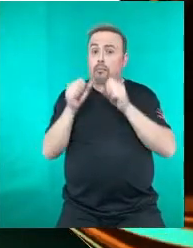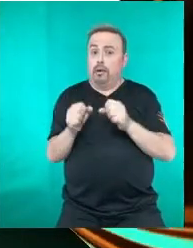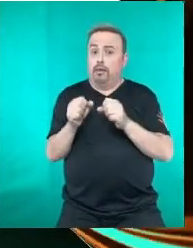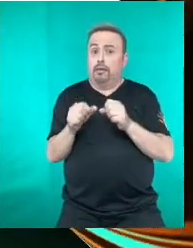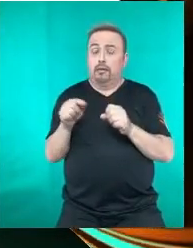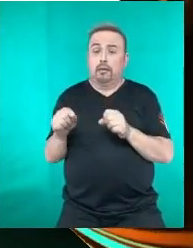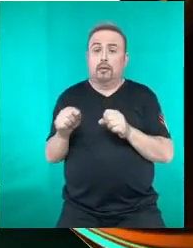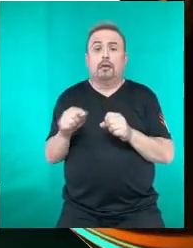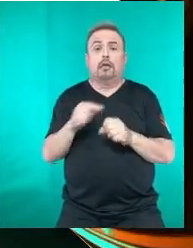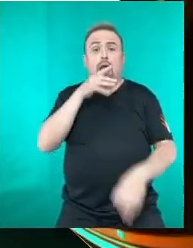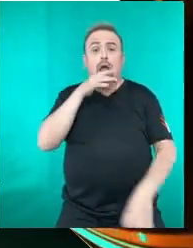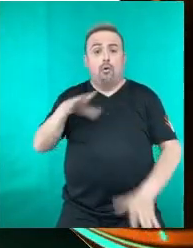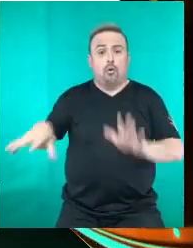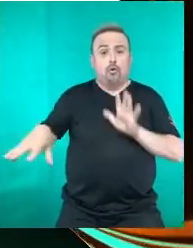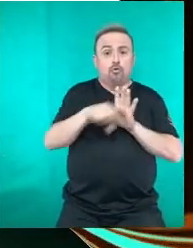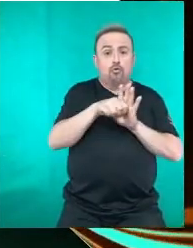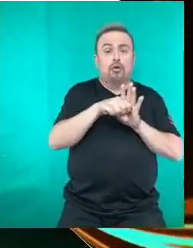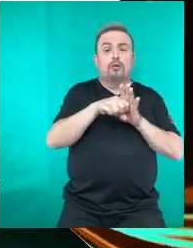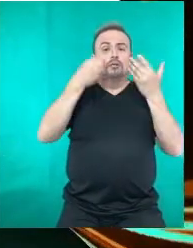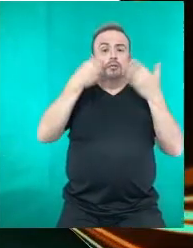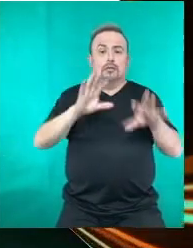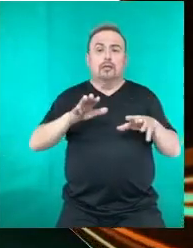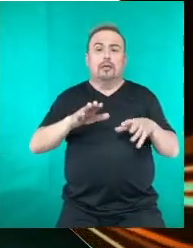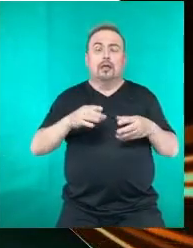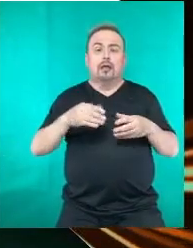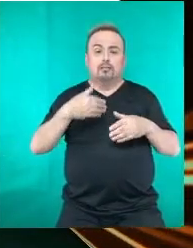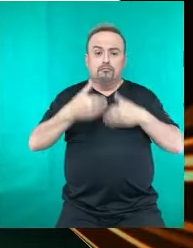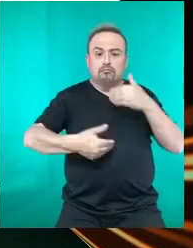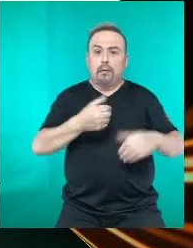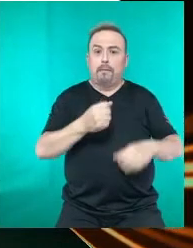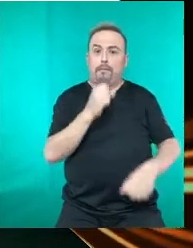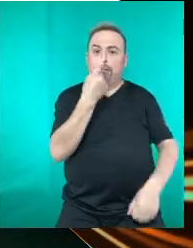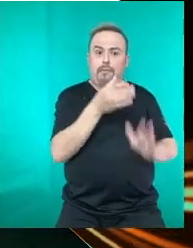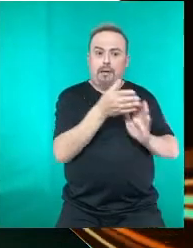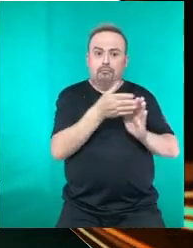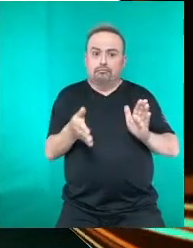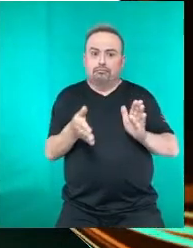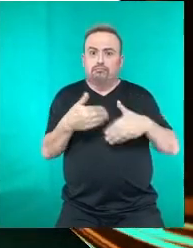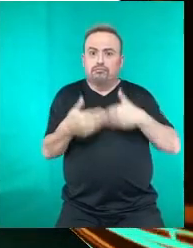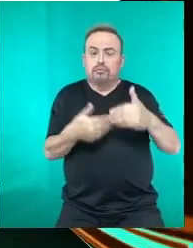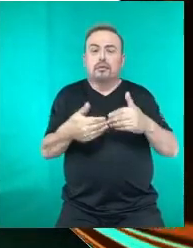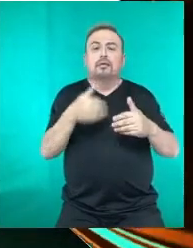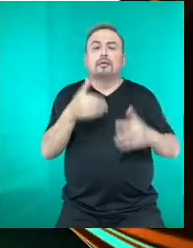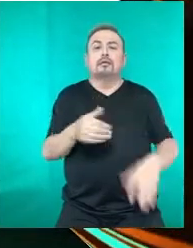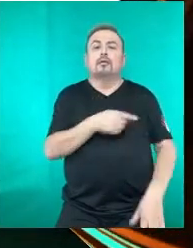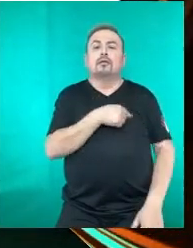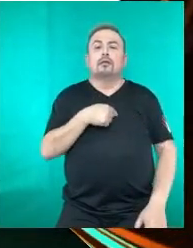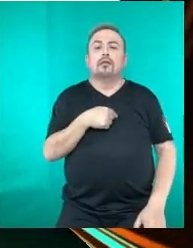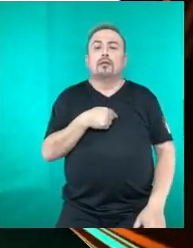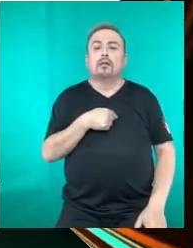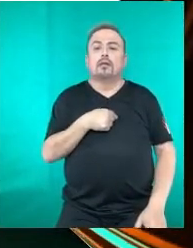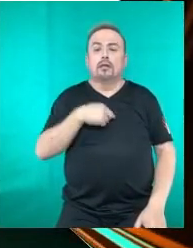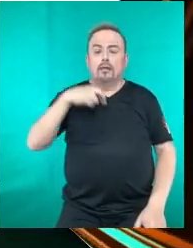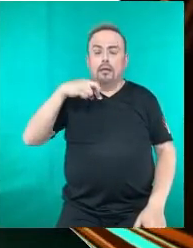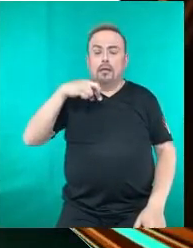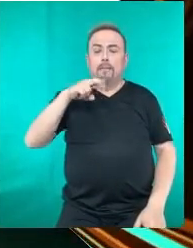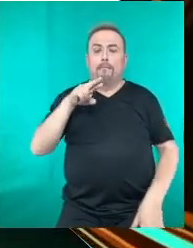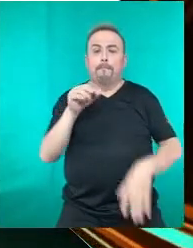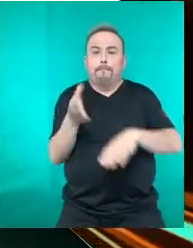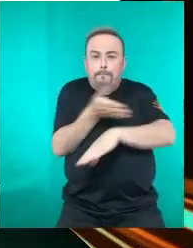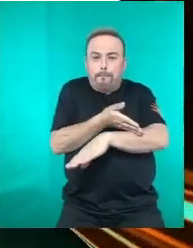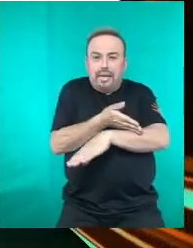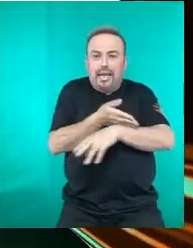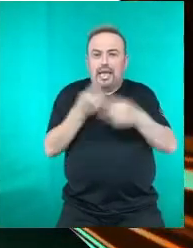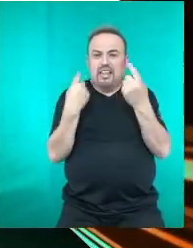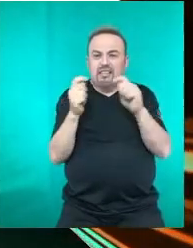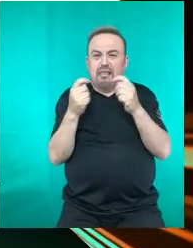el agua de mar ya al primera etapa del proceso. Un proceso que se le llama de pre-tratamiento,